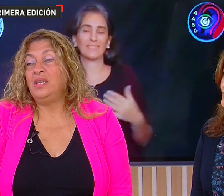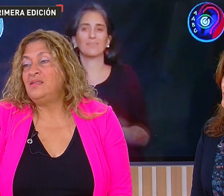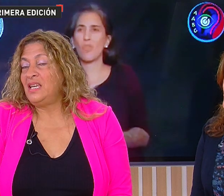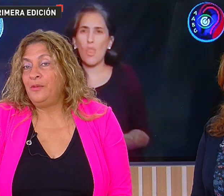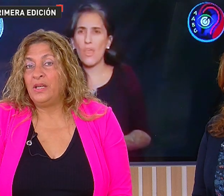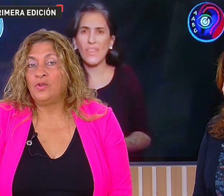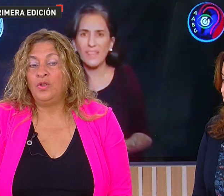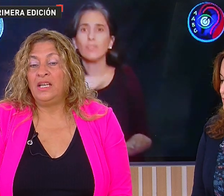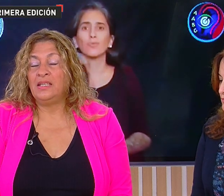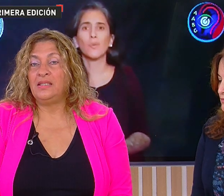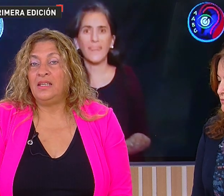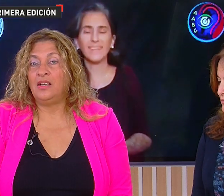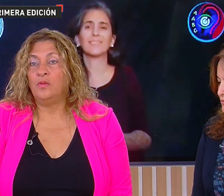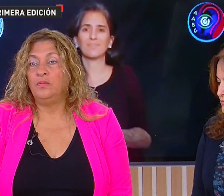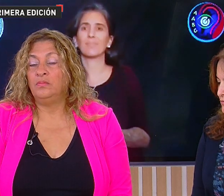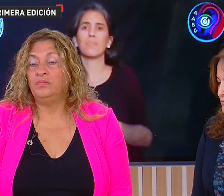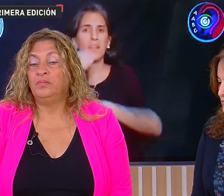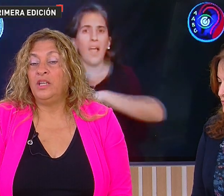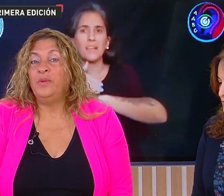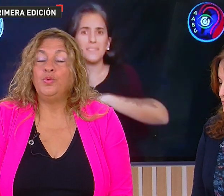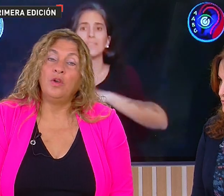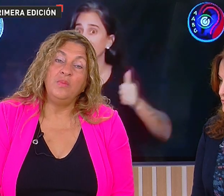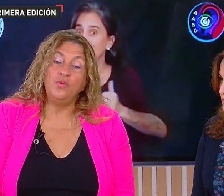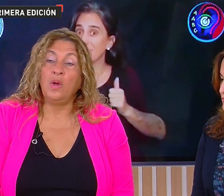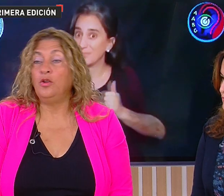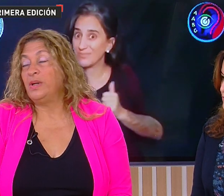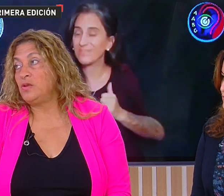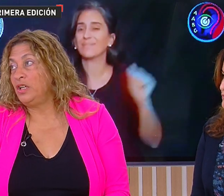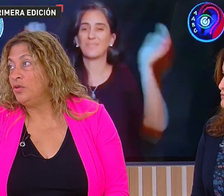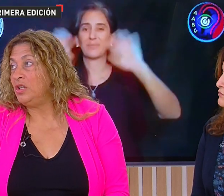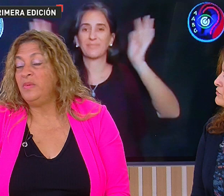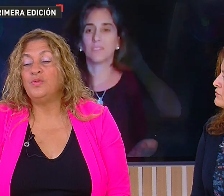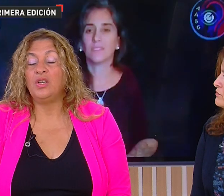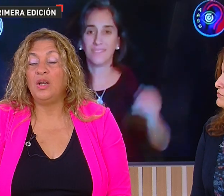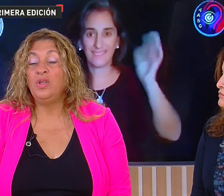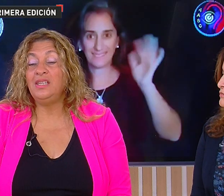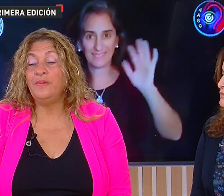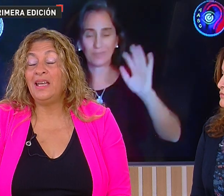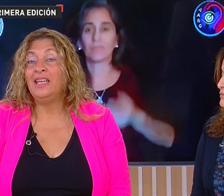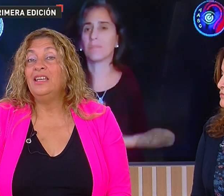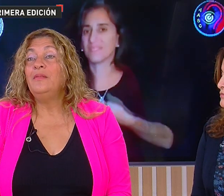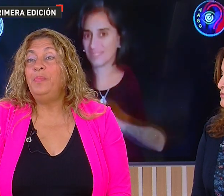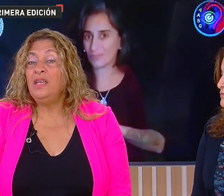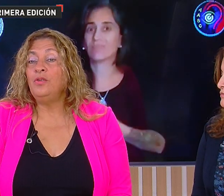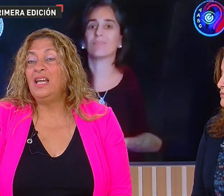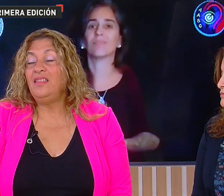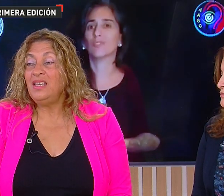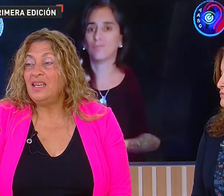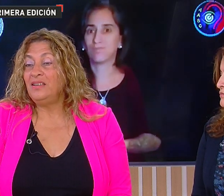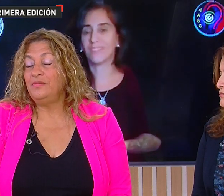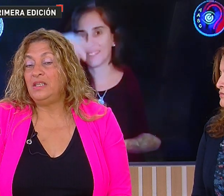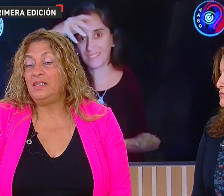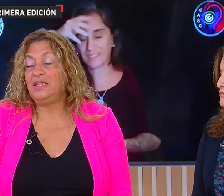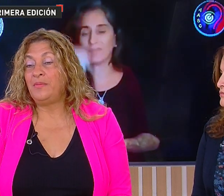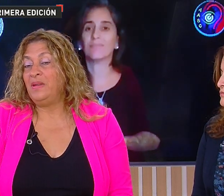que pueden ser personas con disminución visual o personas con disminución auditiva, pero la